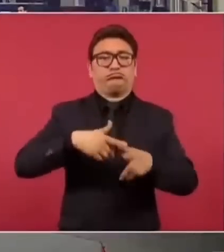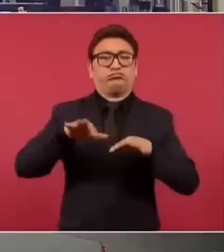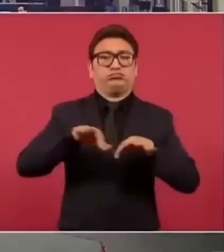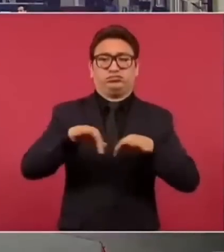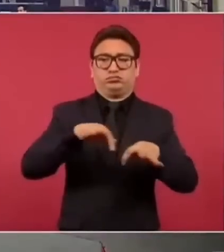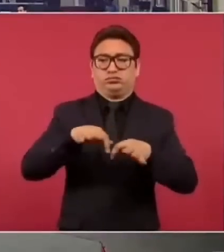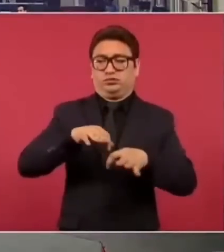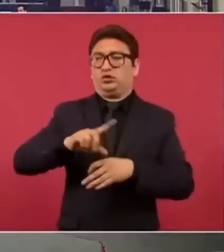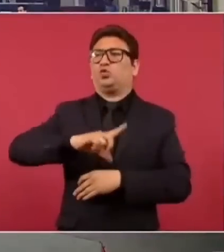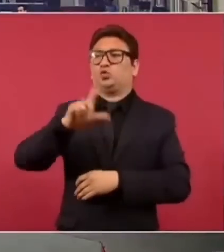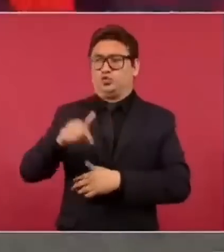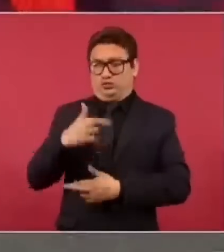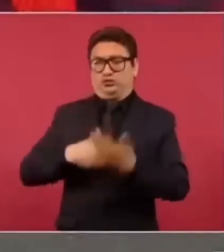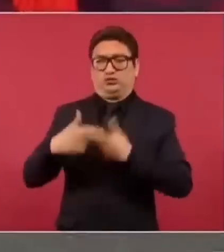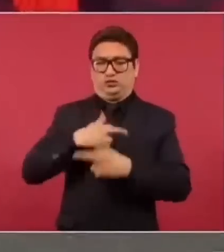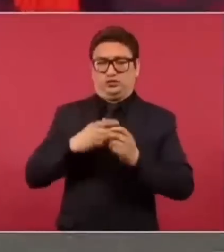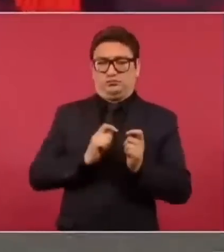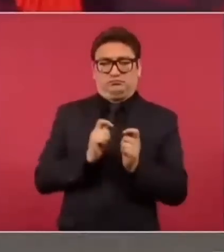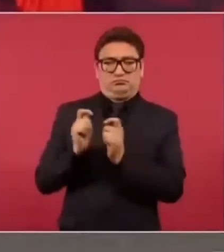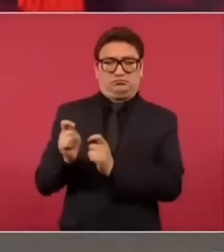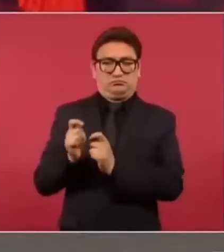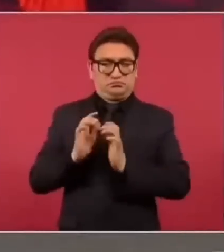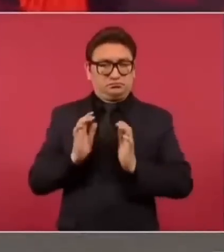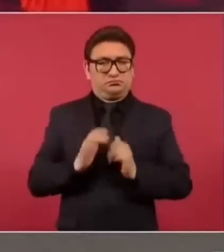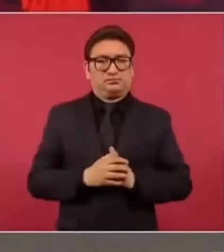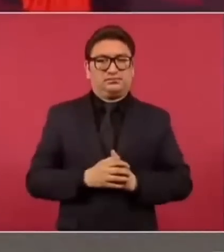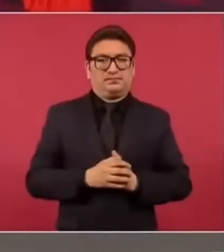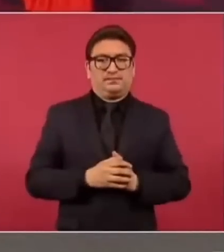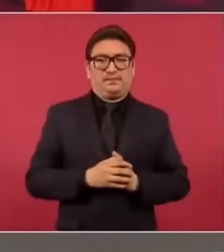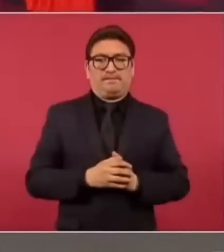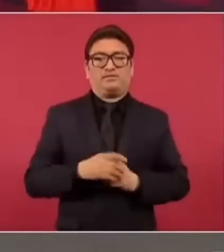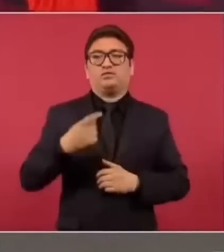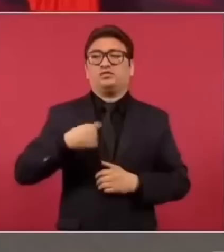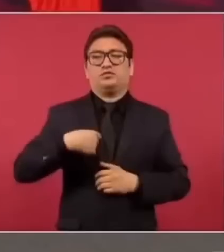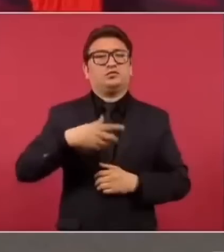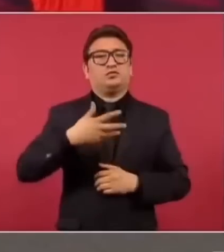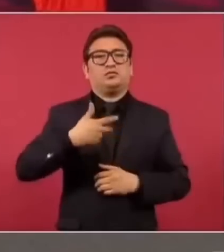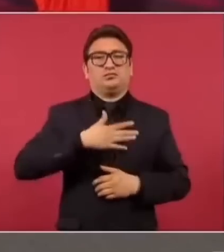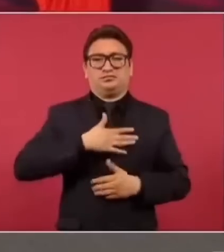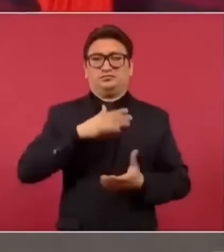yo ya regreso. Ya pasé a buscar a mi esposa,